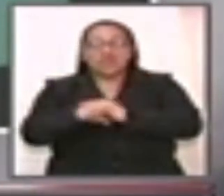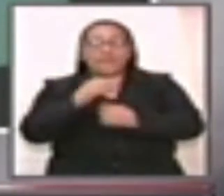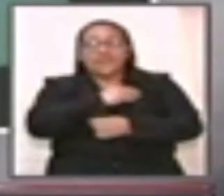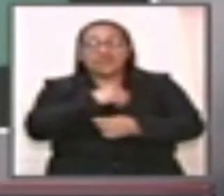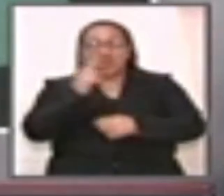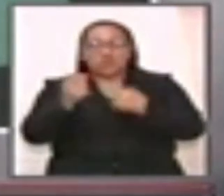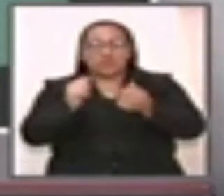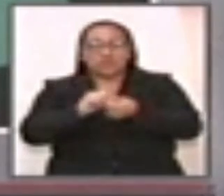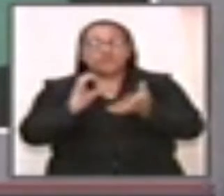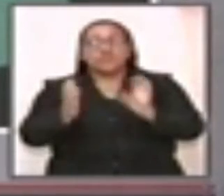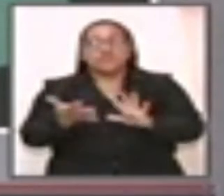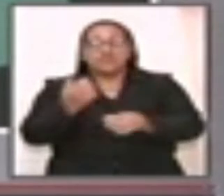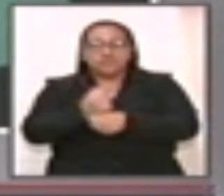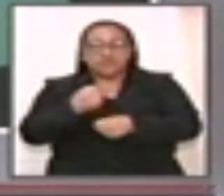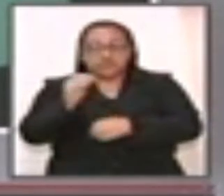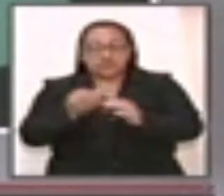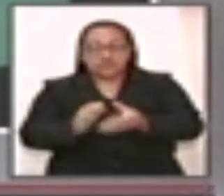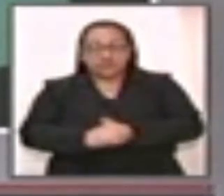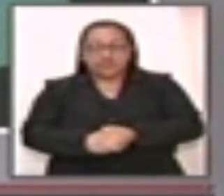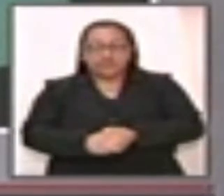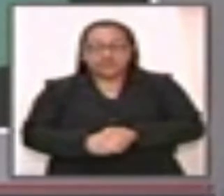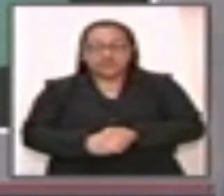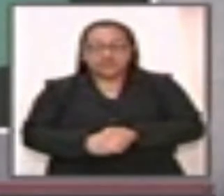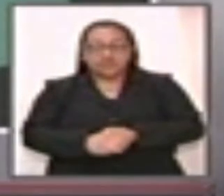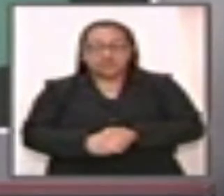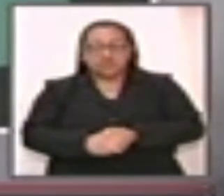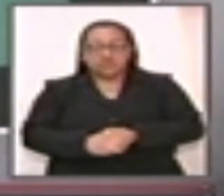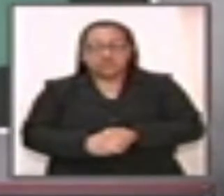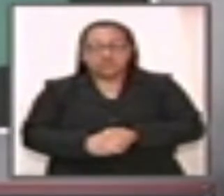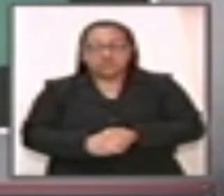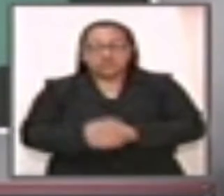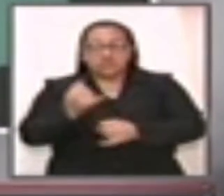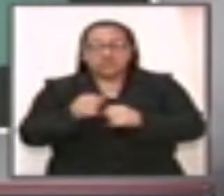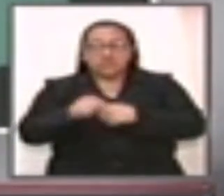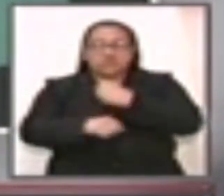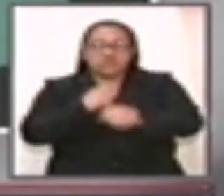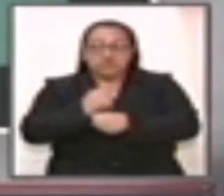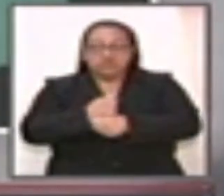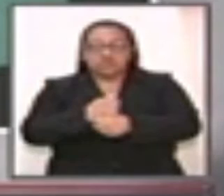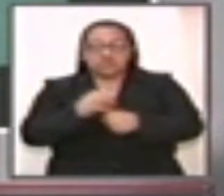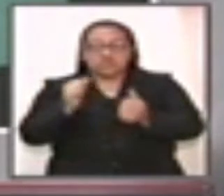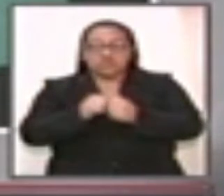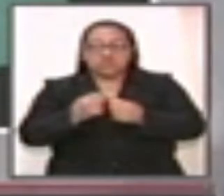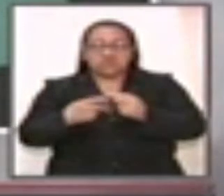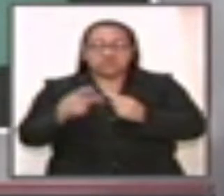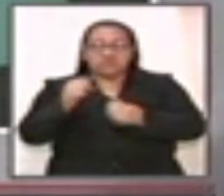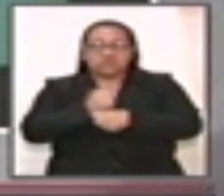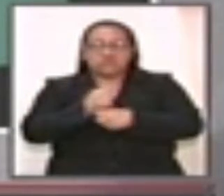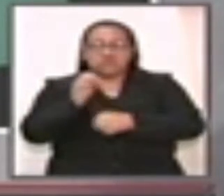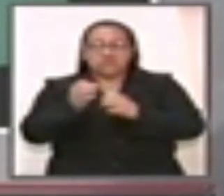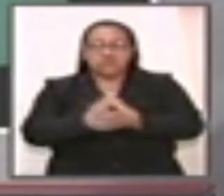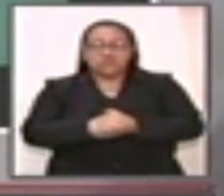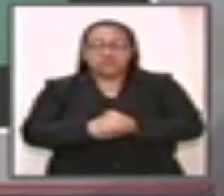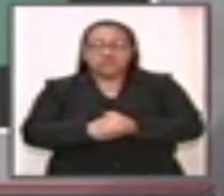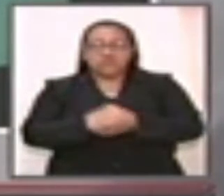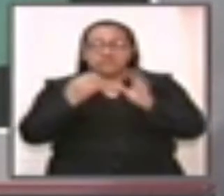MINCETUR, la evolución de la ejecución presupuestal no ha sido diferencia, terminaremos este año y aumentaremos la ejecución presupuestal